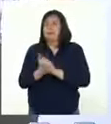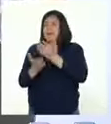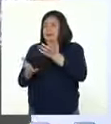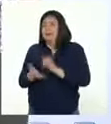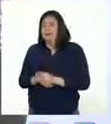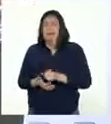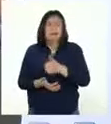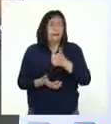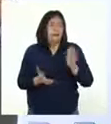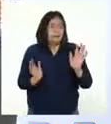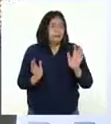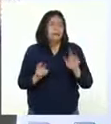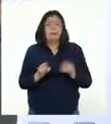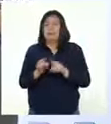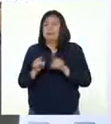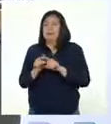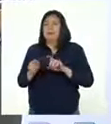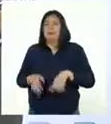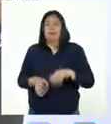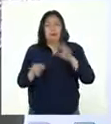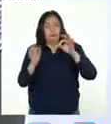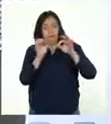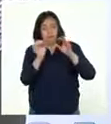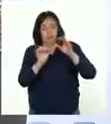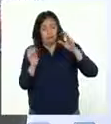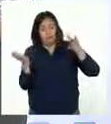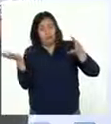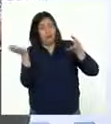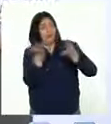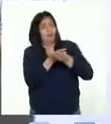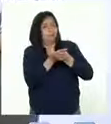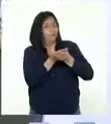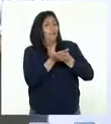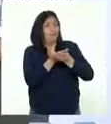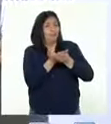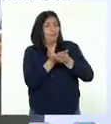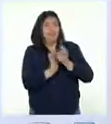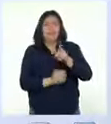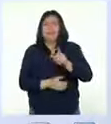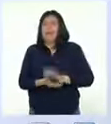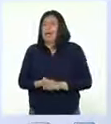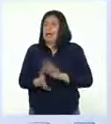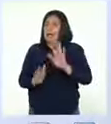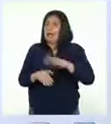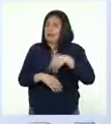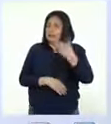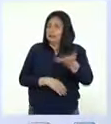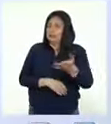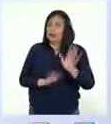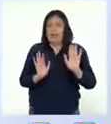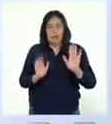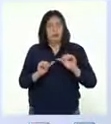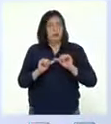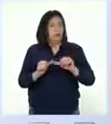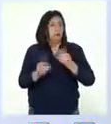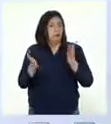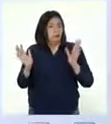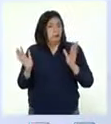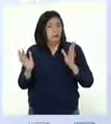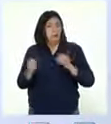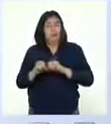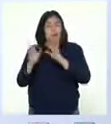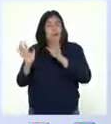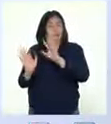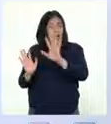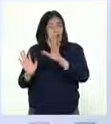sus compañeros y compañeras, así como guardar sus apuntes y actividades en sus portafolios. Y luego, antes de seguir con sus actividades